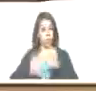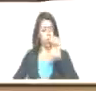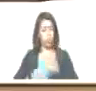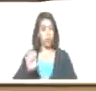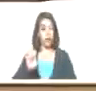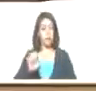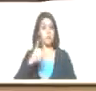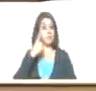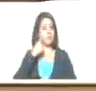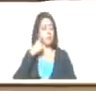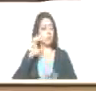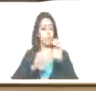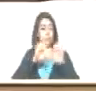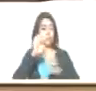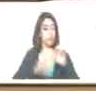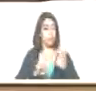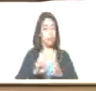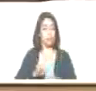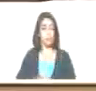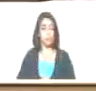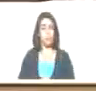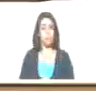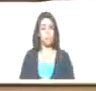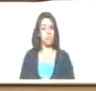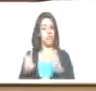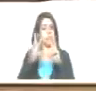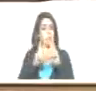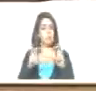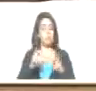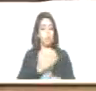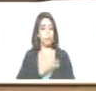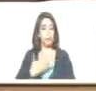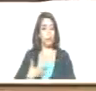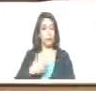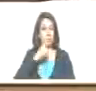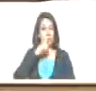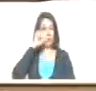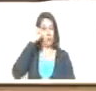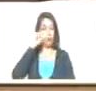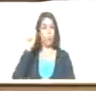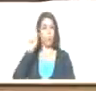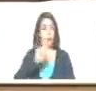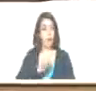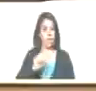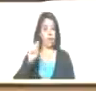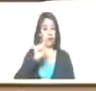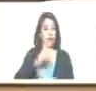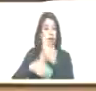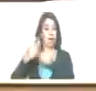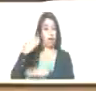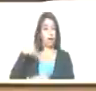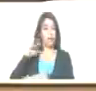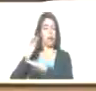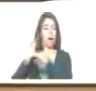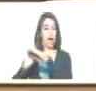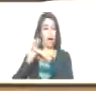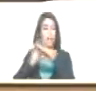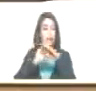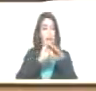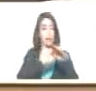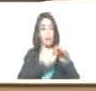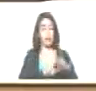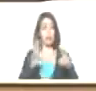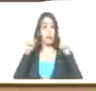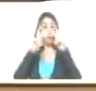Revisen. El presidente Maduro tenía meses advirtiendo, porque tenía meses detrás de esta investigación.